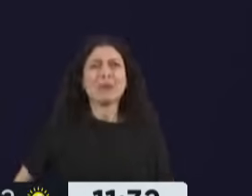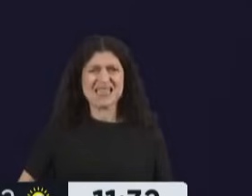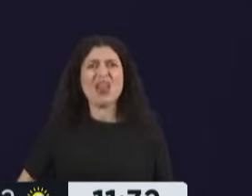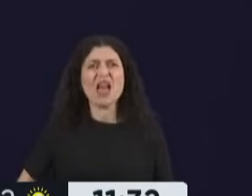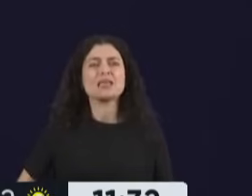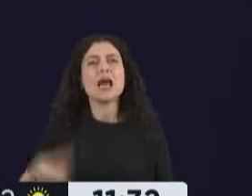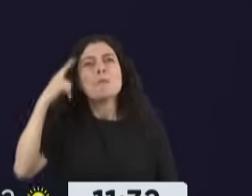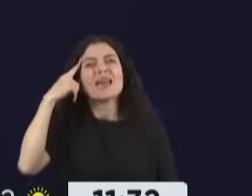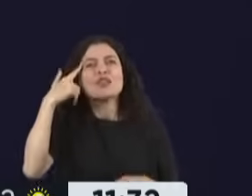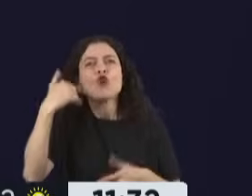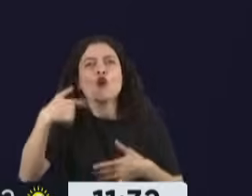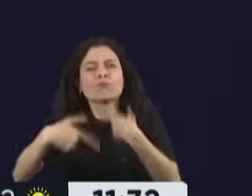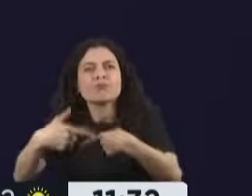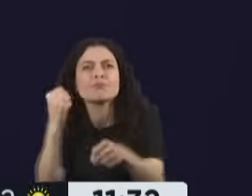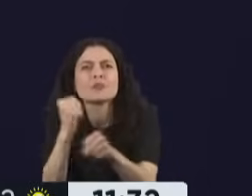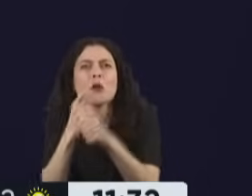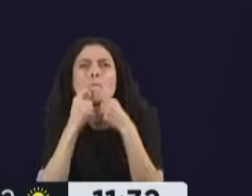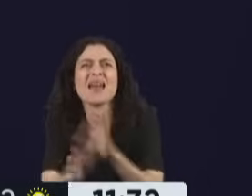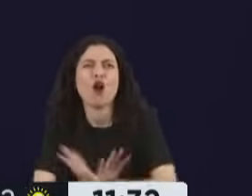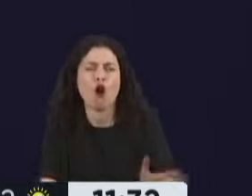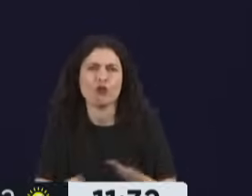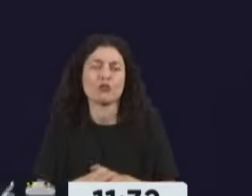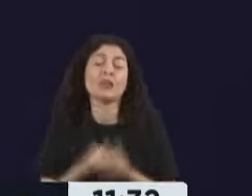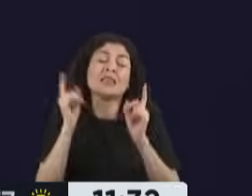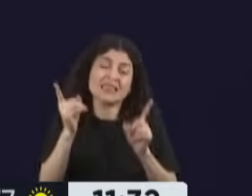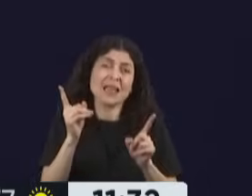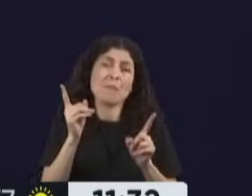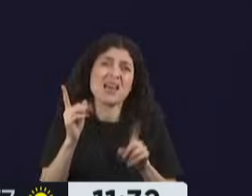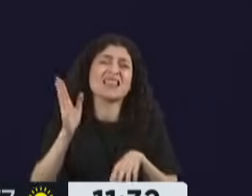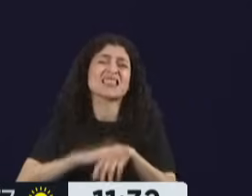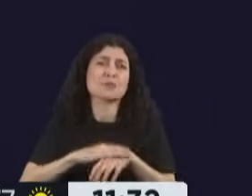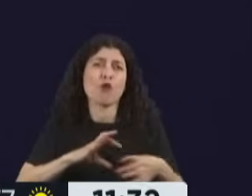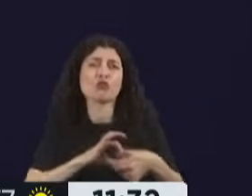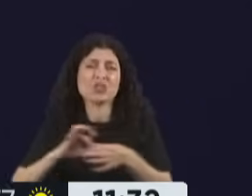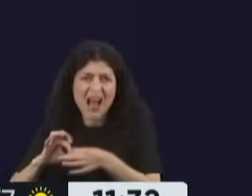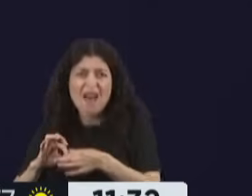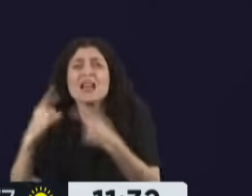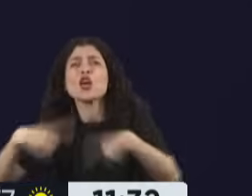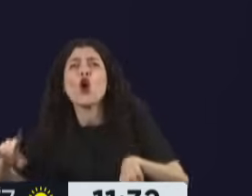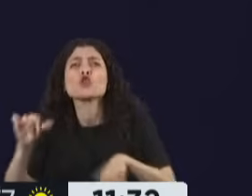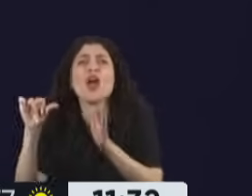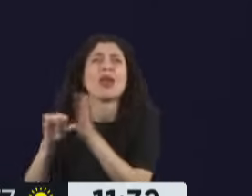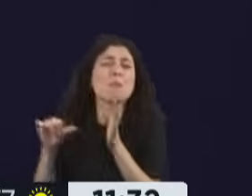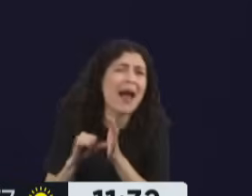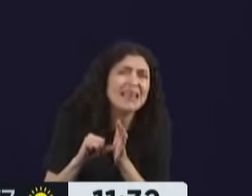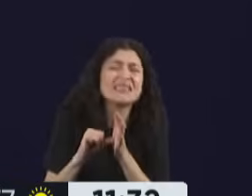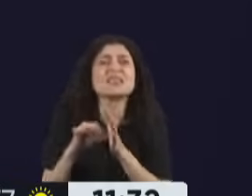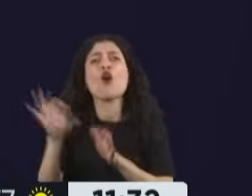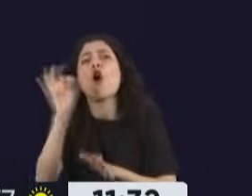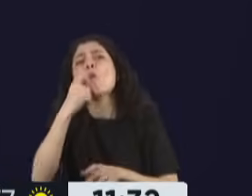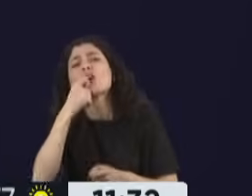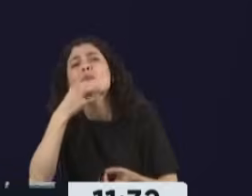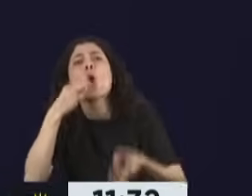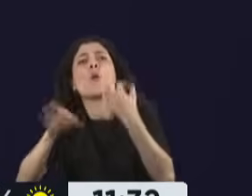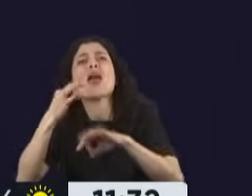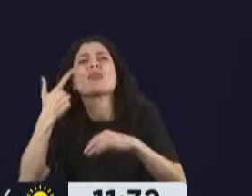Porque, bueno, además también entiendo que de allí va a depender todo lo que refiere a marca país y vender a Argentina